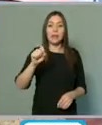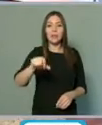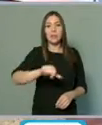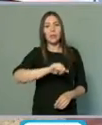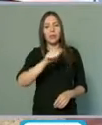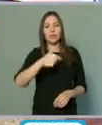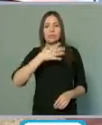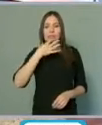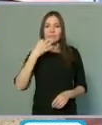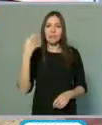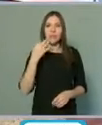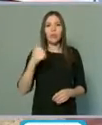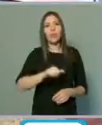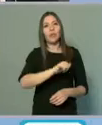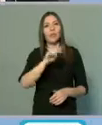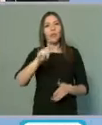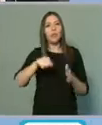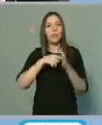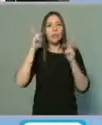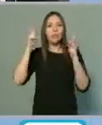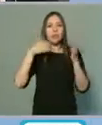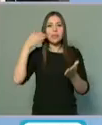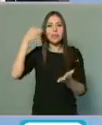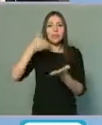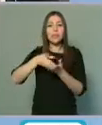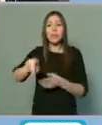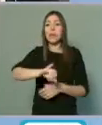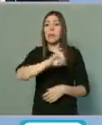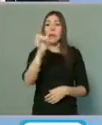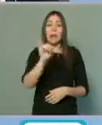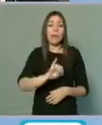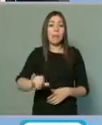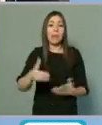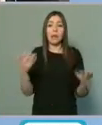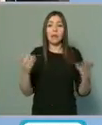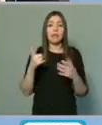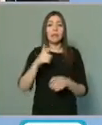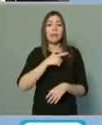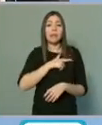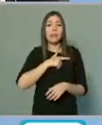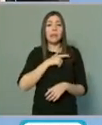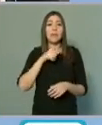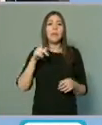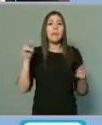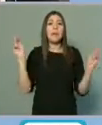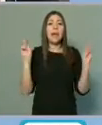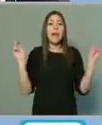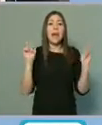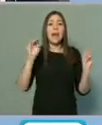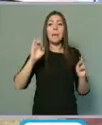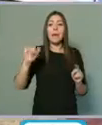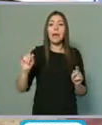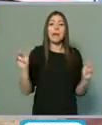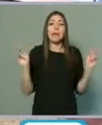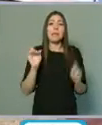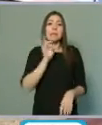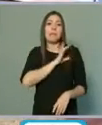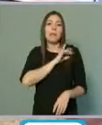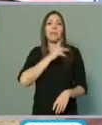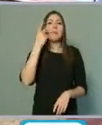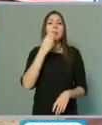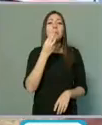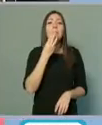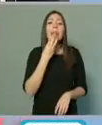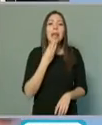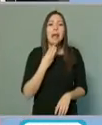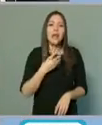visita que podemos hacer a un lugar donde yo nunca lo he probado hacer, me da pánico las abejas, pero la miel, ¿qué tal de rica es? Claro. Bueno, en